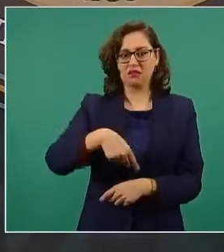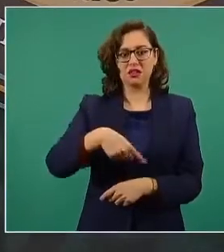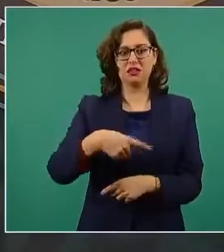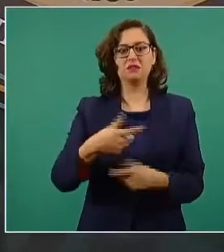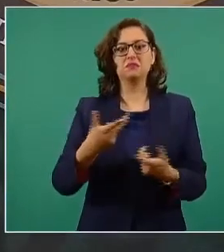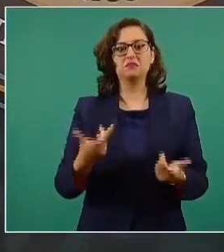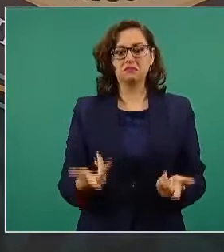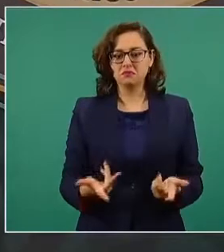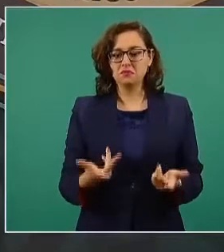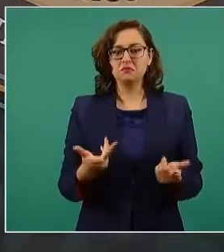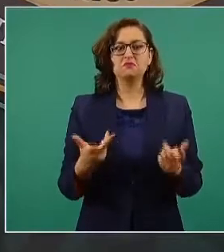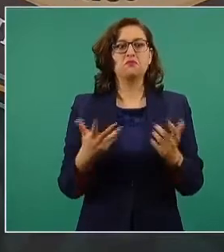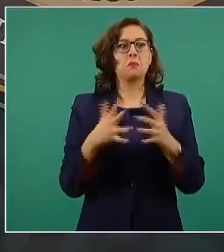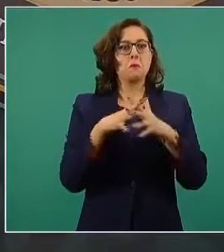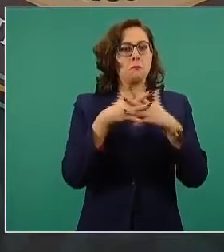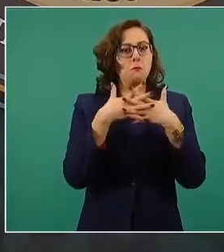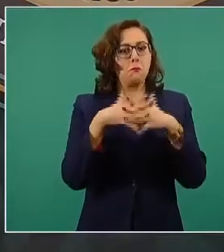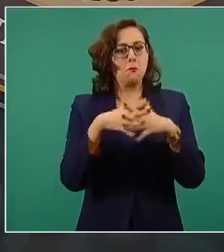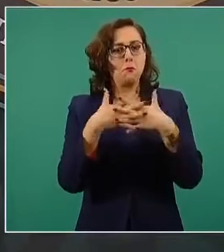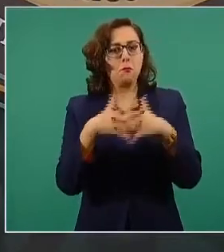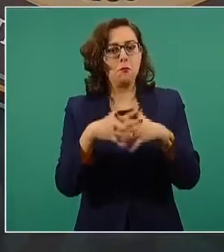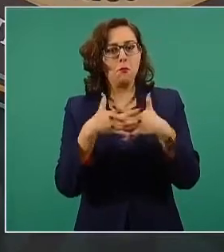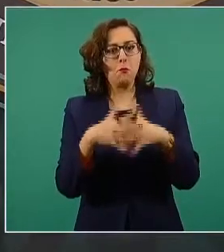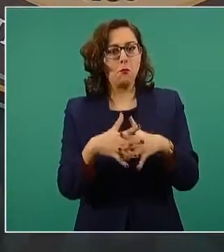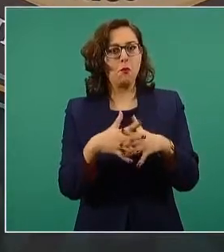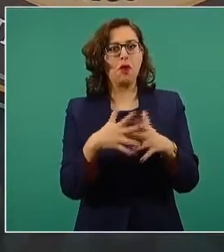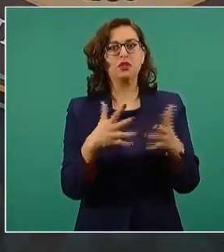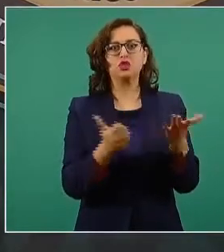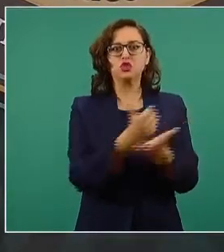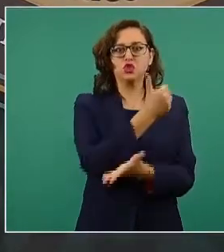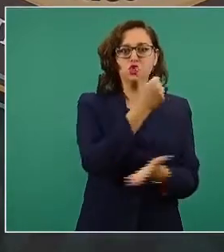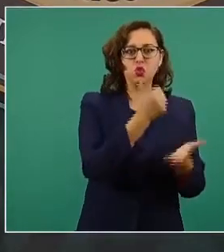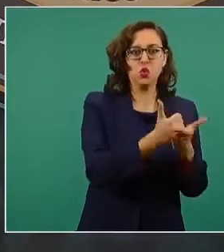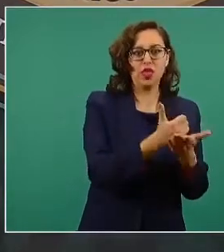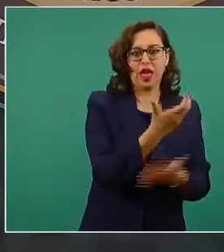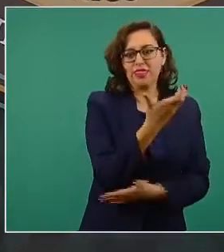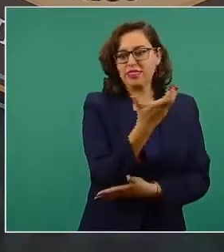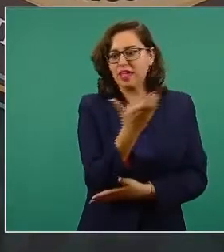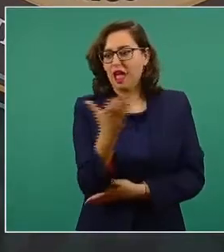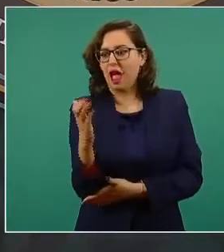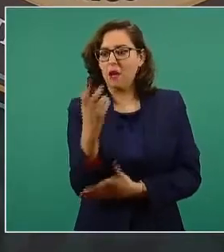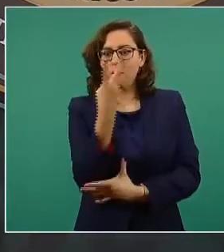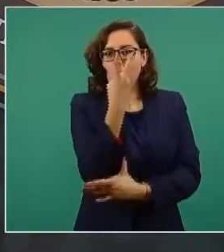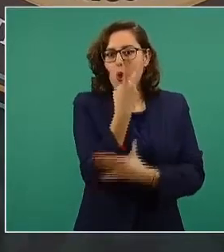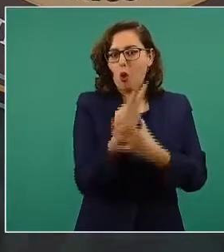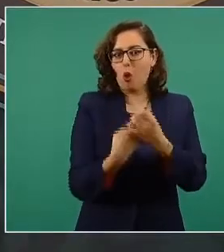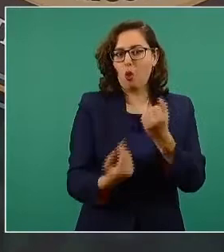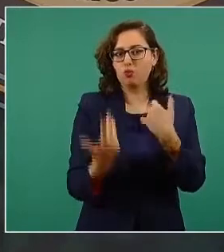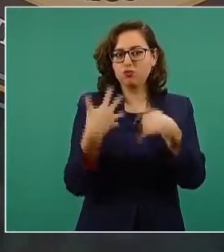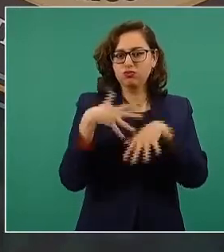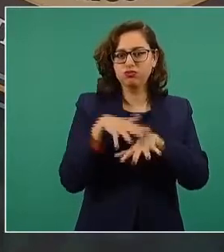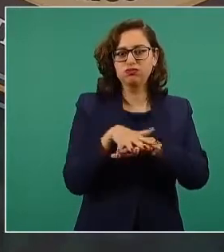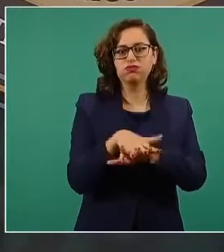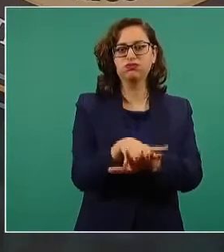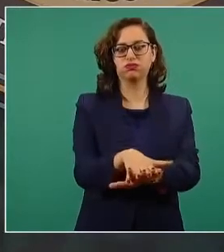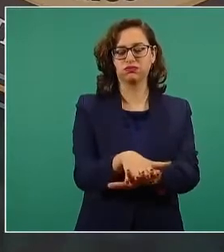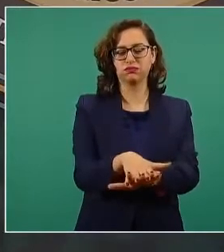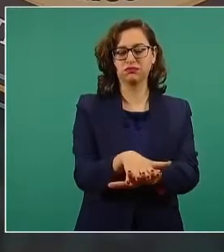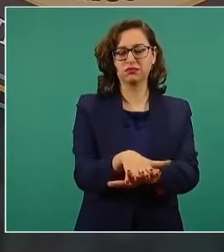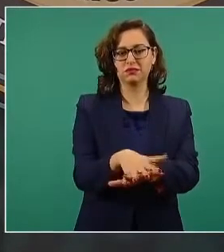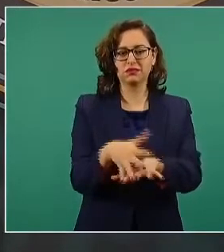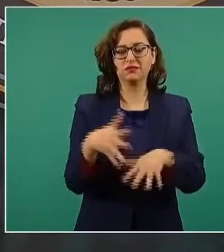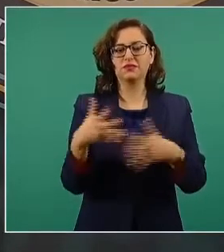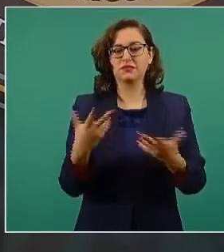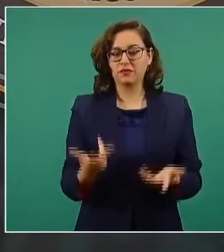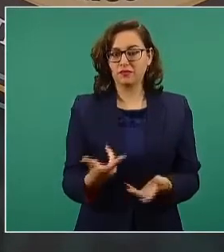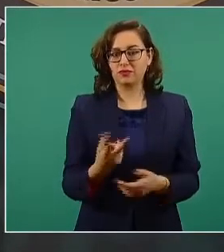una combinación de lo urbano y lo campestre, un altépetl que incluye